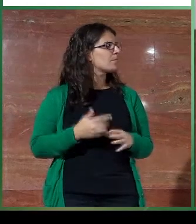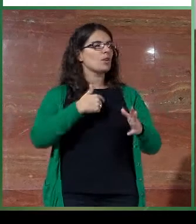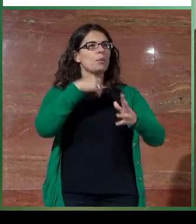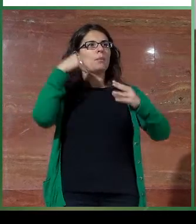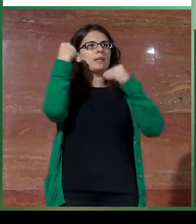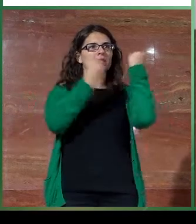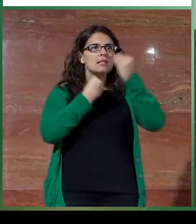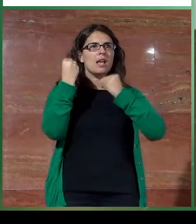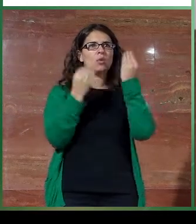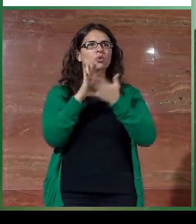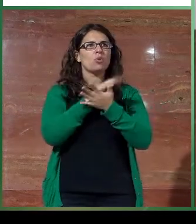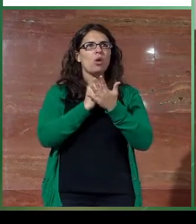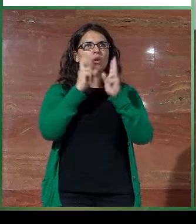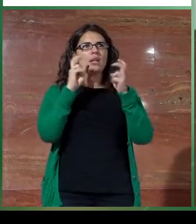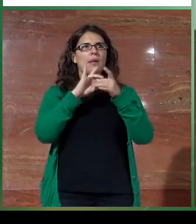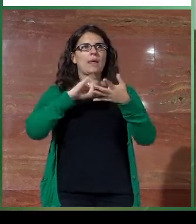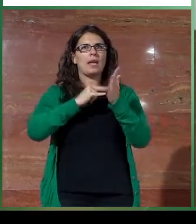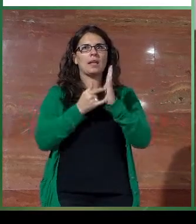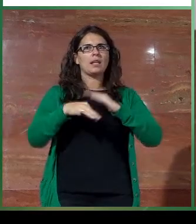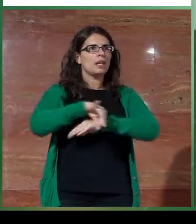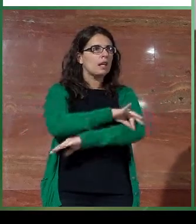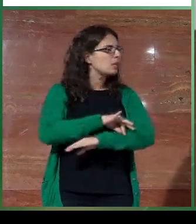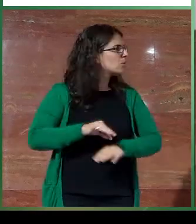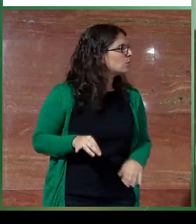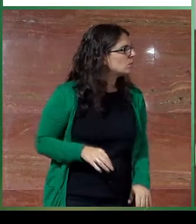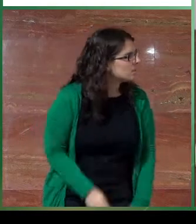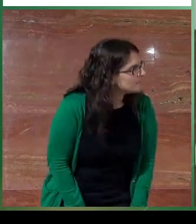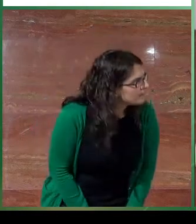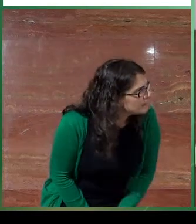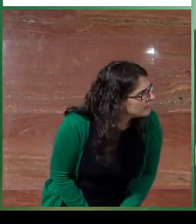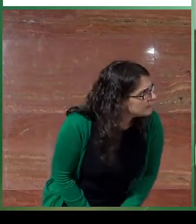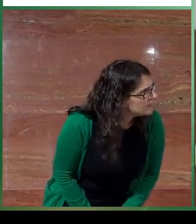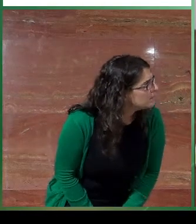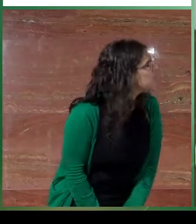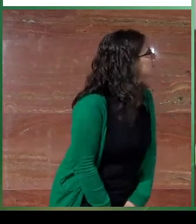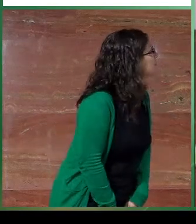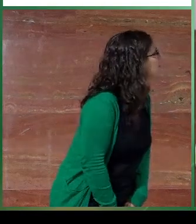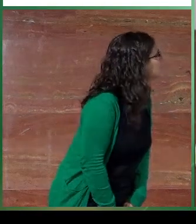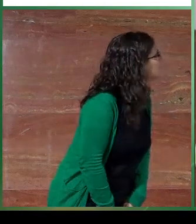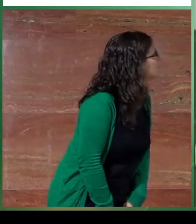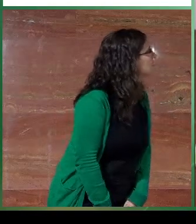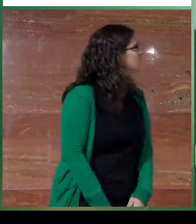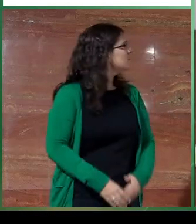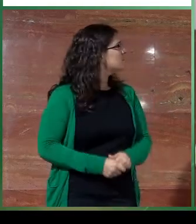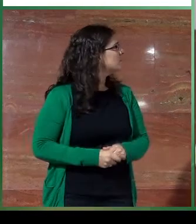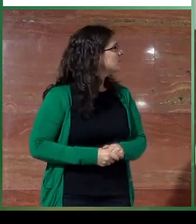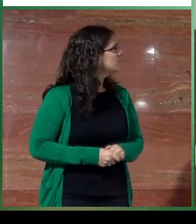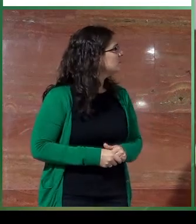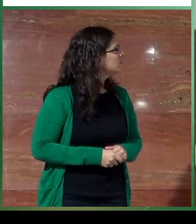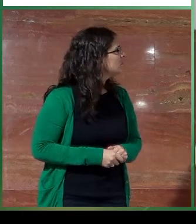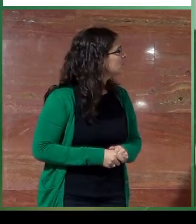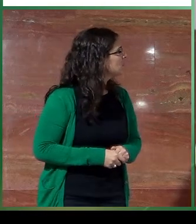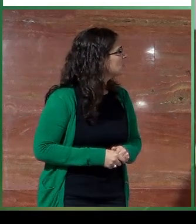formación en arquitectura, ahora desde luego esas cosas en los programas están cambiando, pero yo no tuve ni una